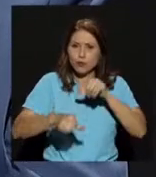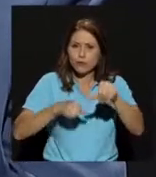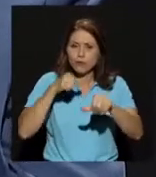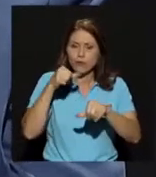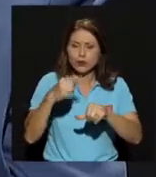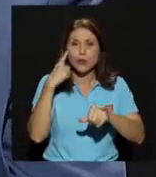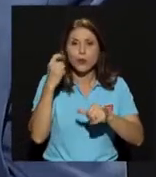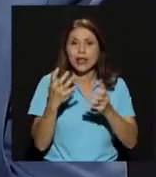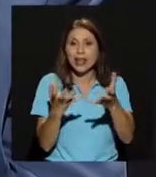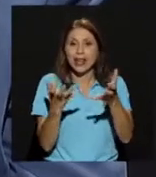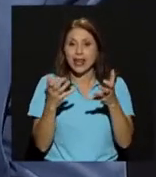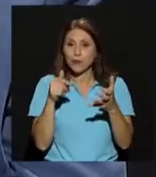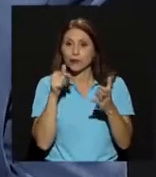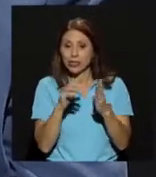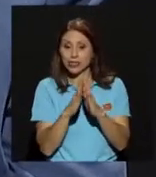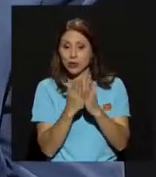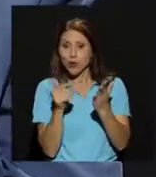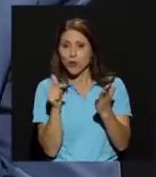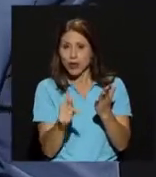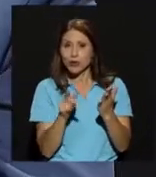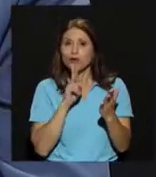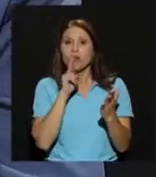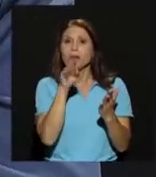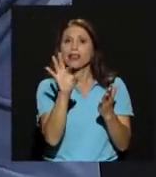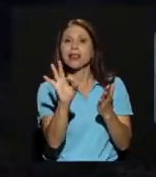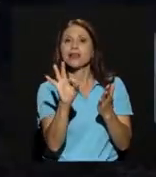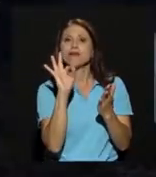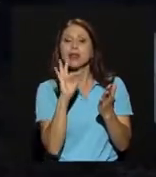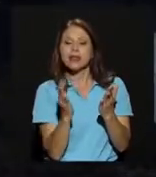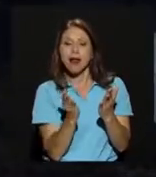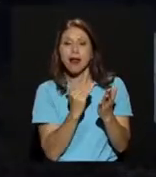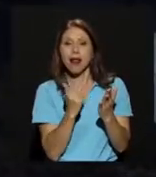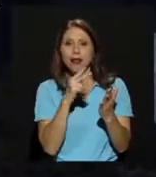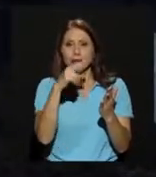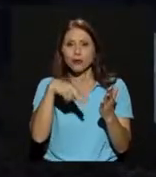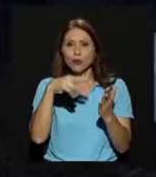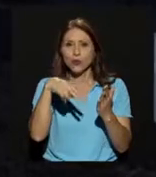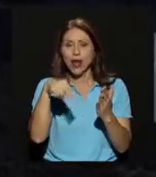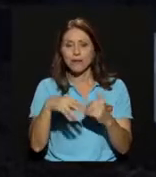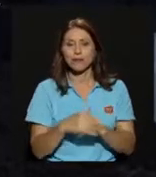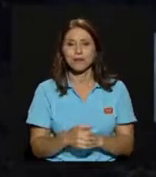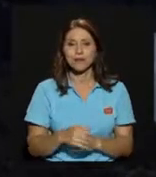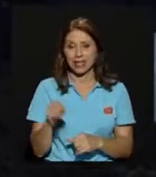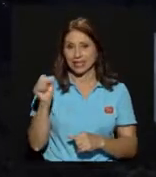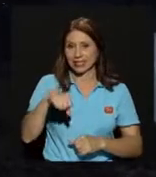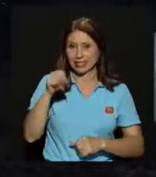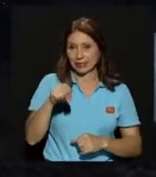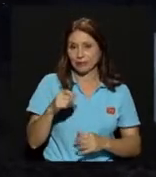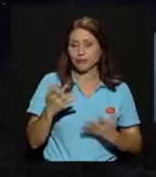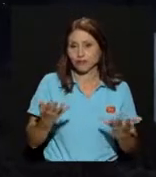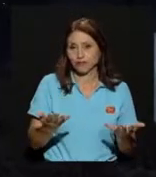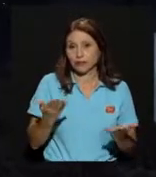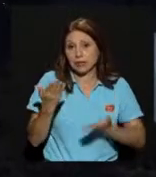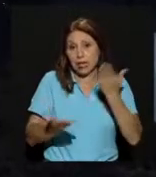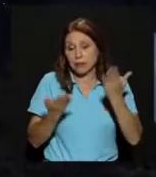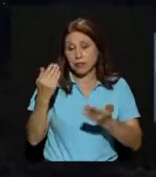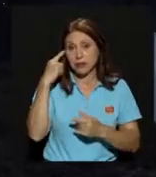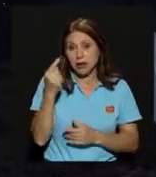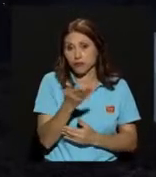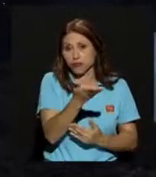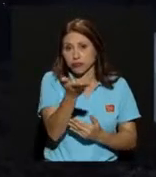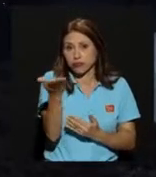documento que invite a la lectura realmente si había y tal vez para las amigas y amigos que alguna vez